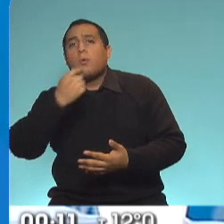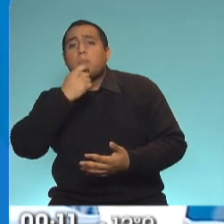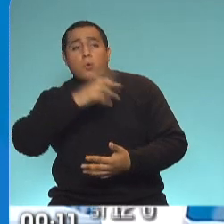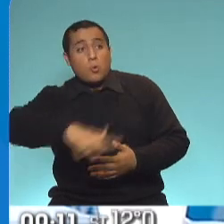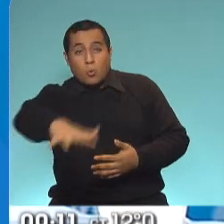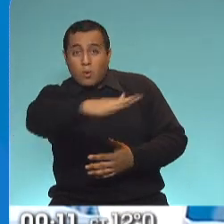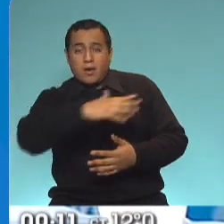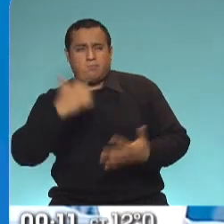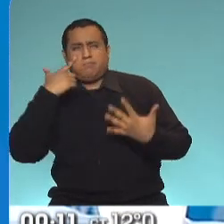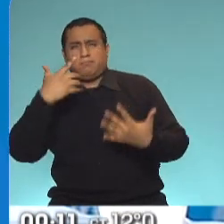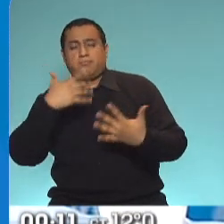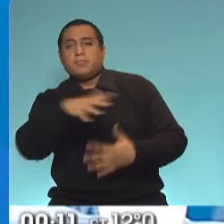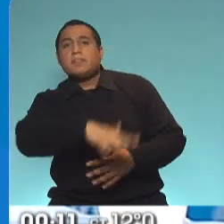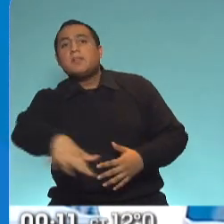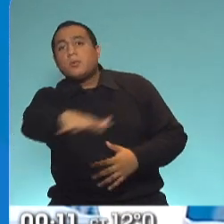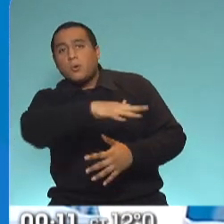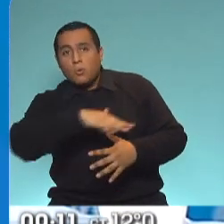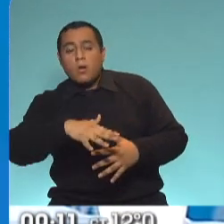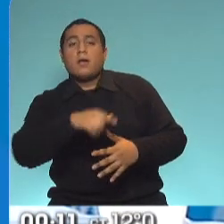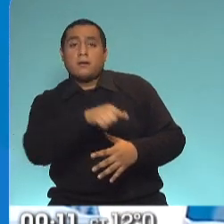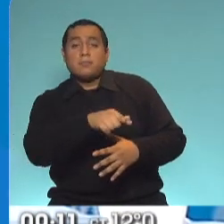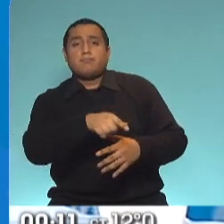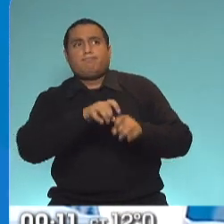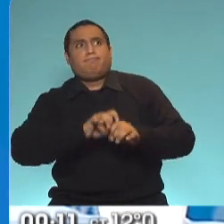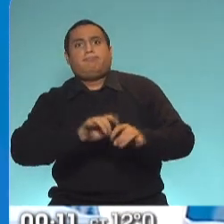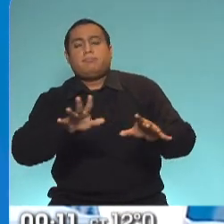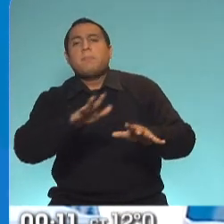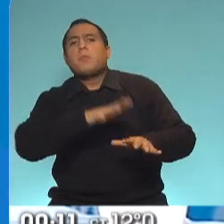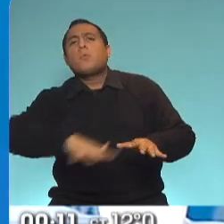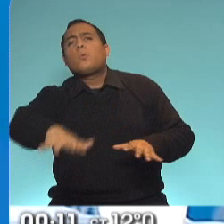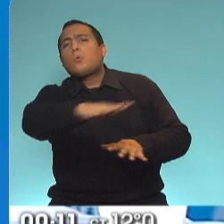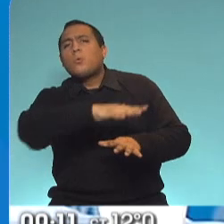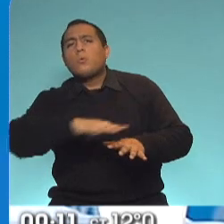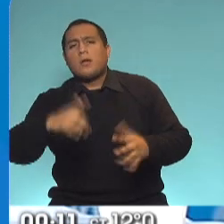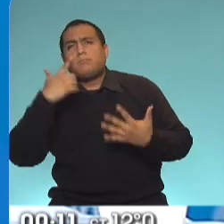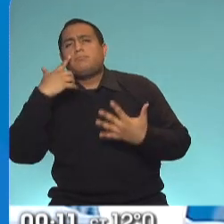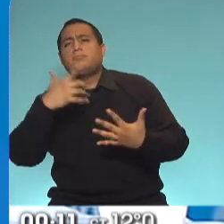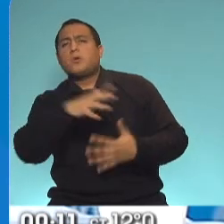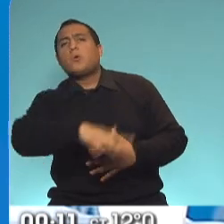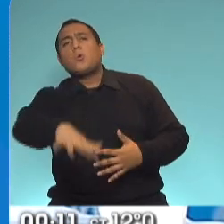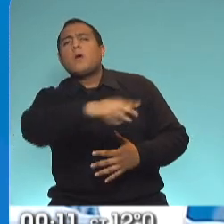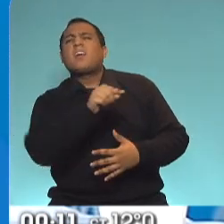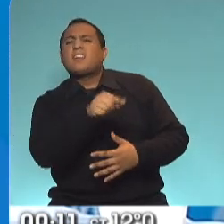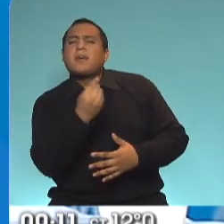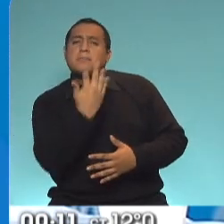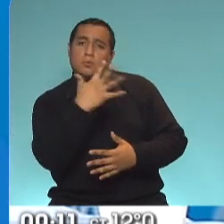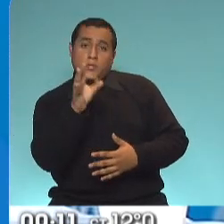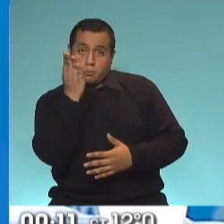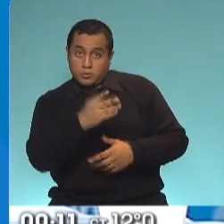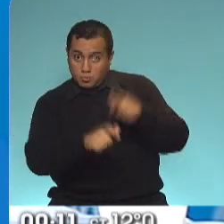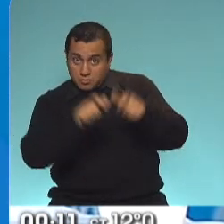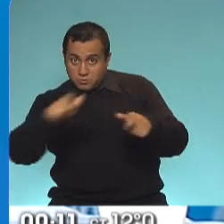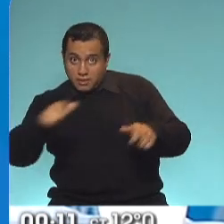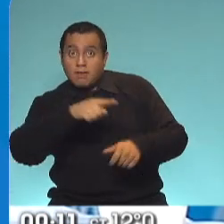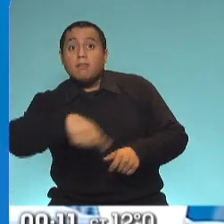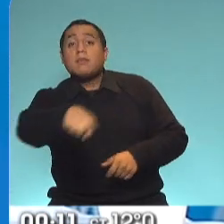barrio popular o de una comunidad originaria, definiendo el barrio popular como aquellos barrios en el cual el 50% de la población